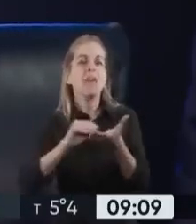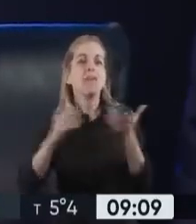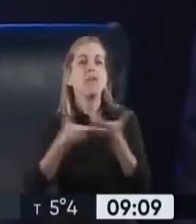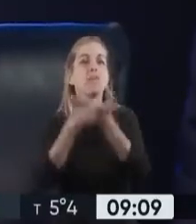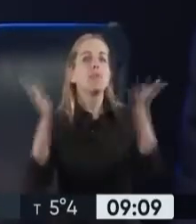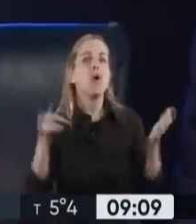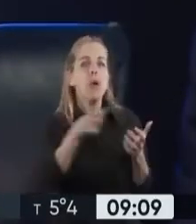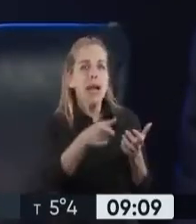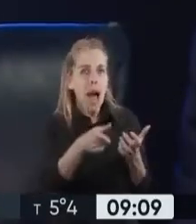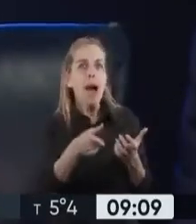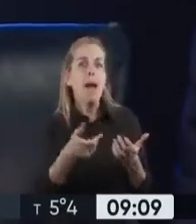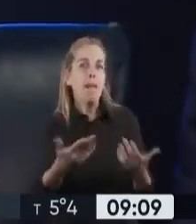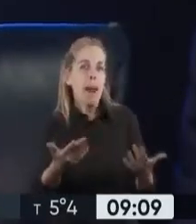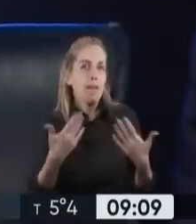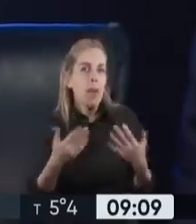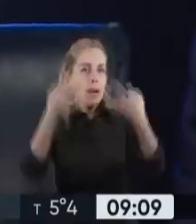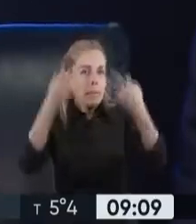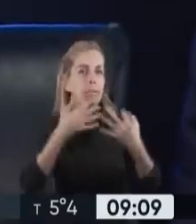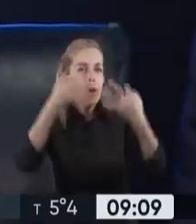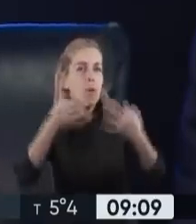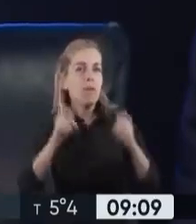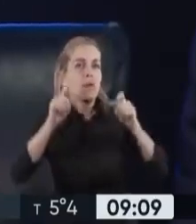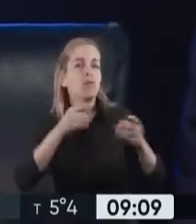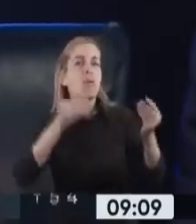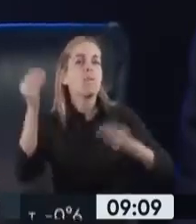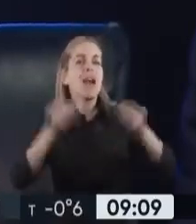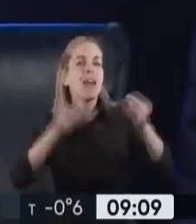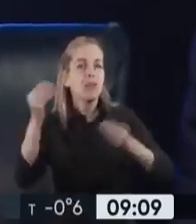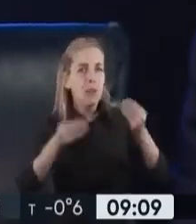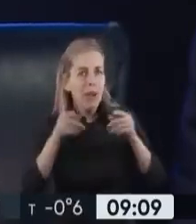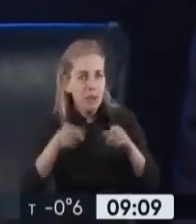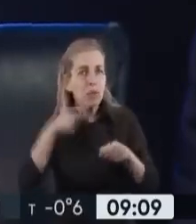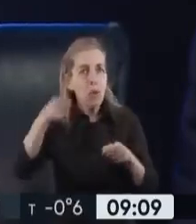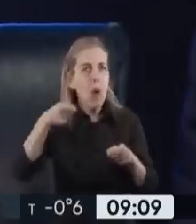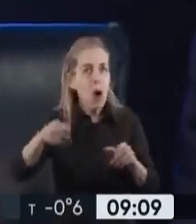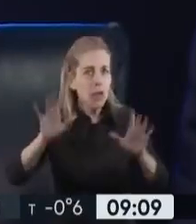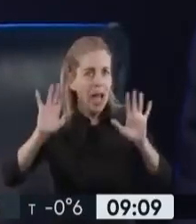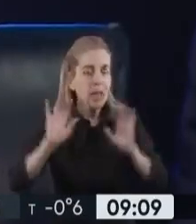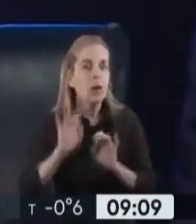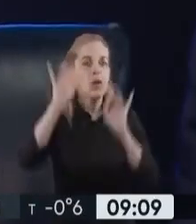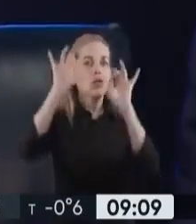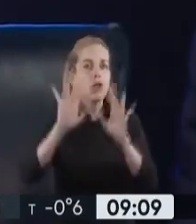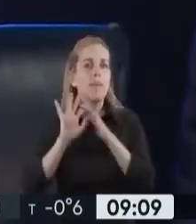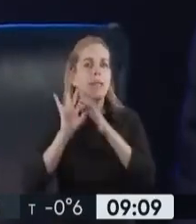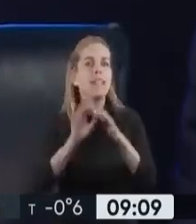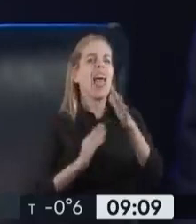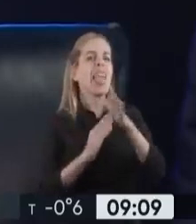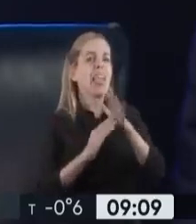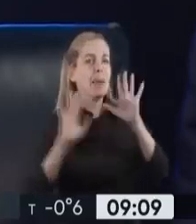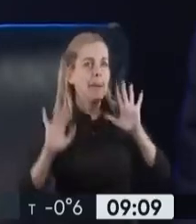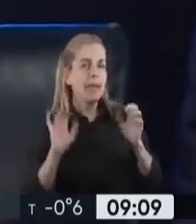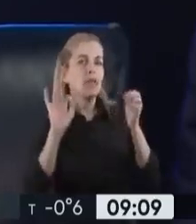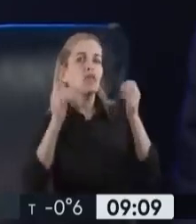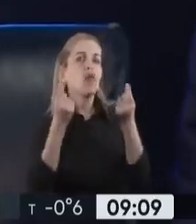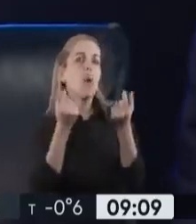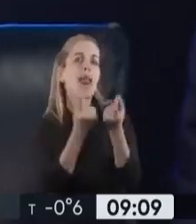la asignación y la ejecución de sus propias elevaciones va a ser solamente acorde con la proyección de caja